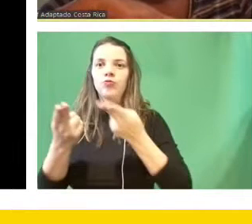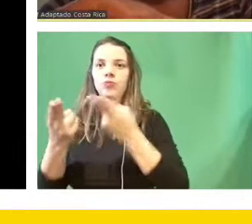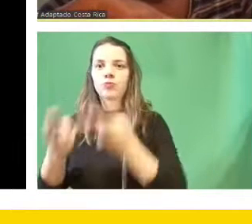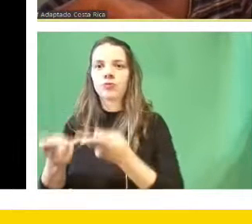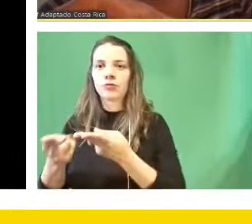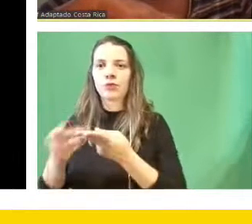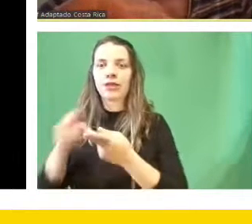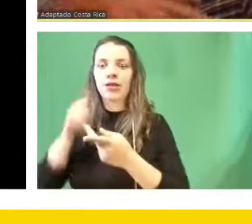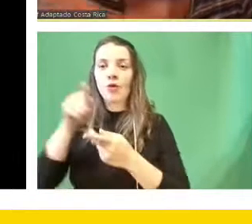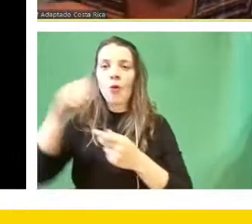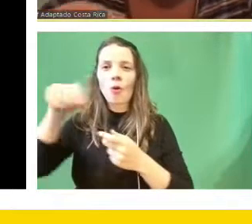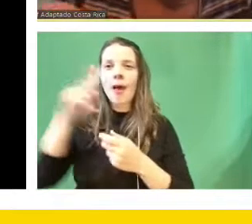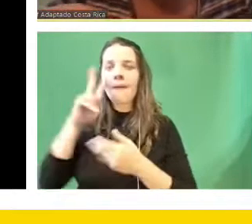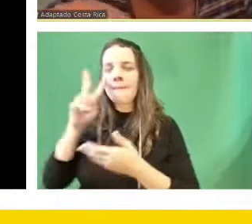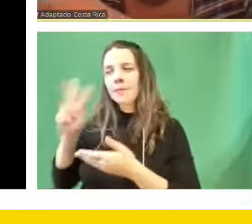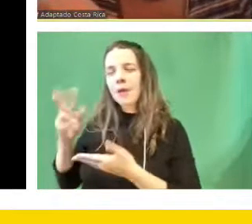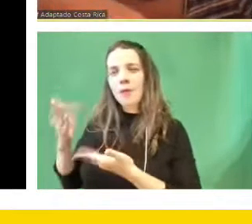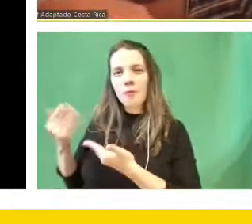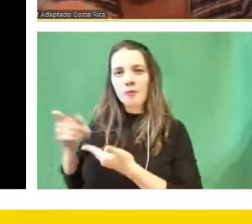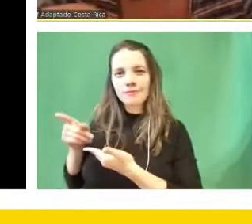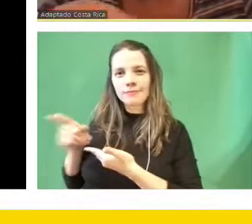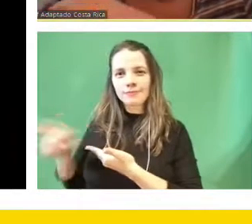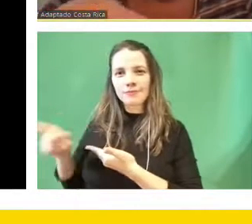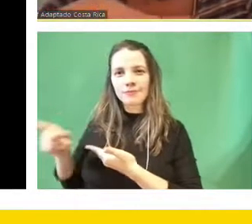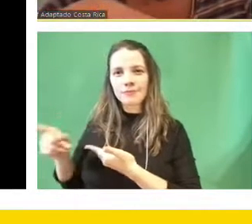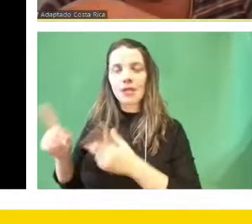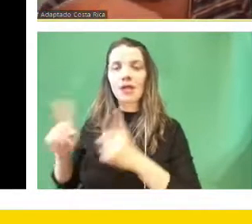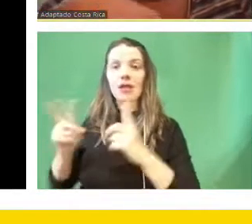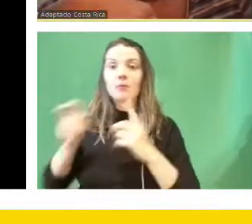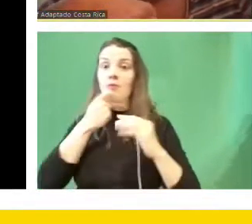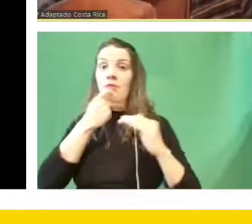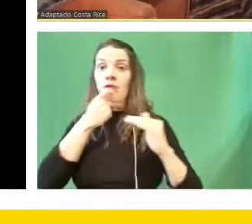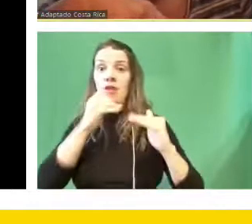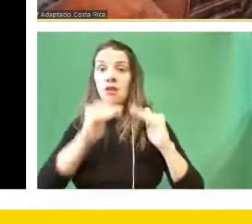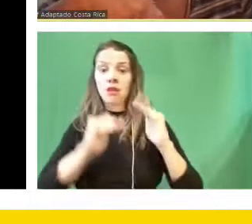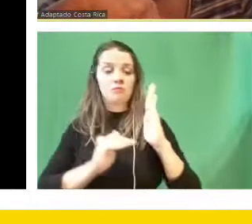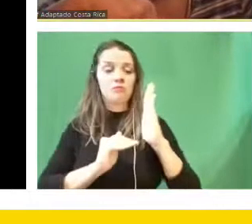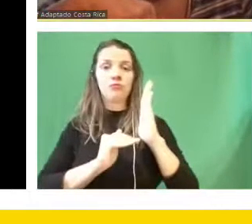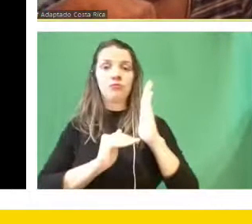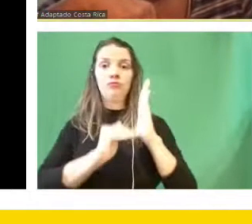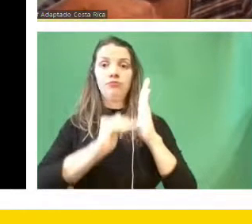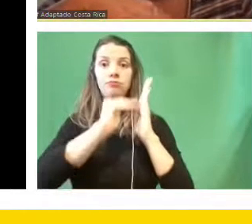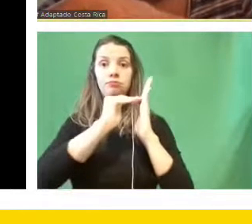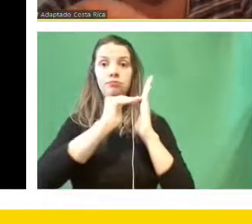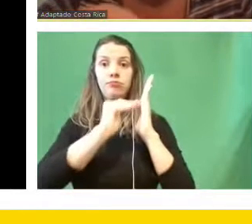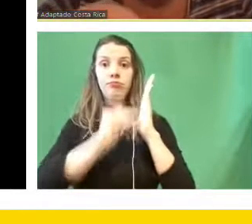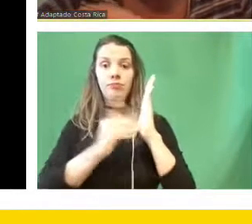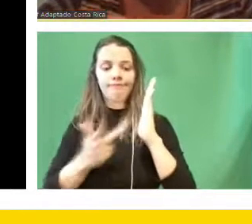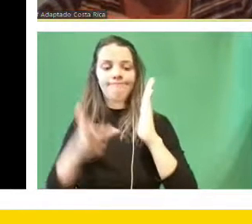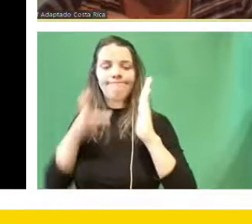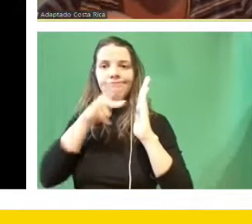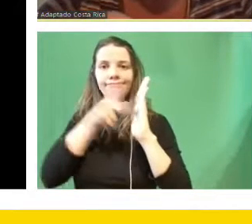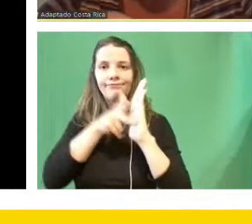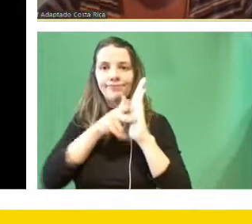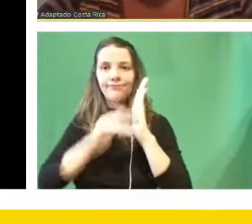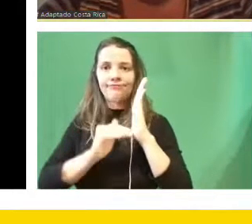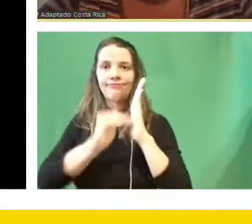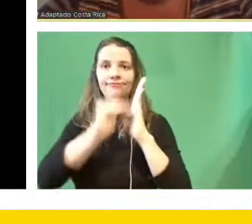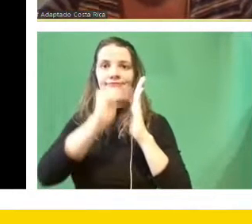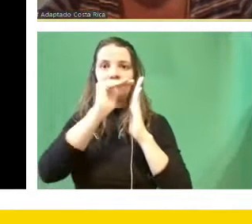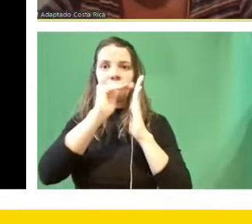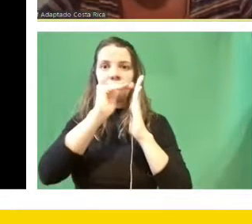en altura. Y bueno, y la ducha y el inodoro y lavamanos y todo lo demás, para que en realidad todas las